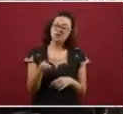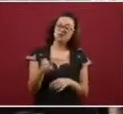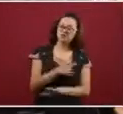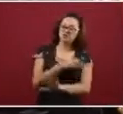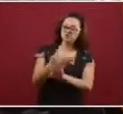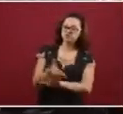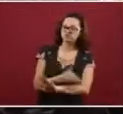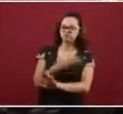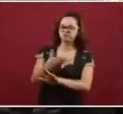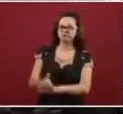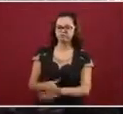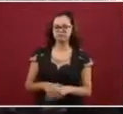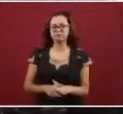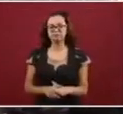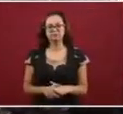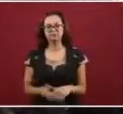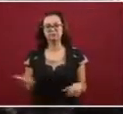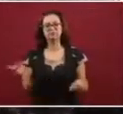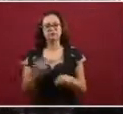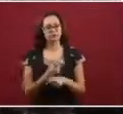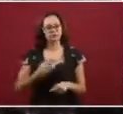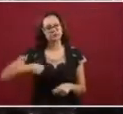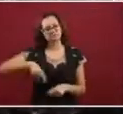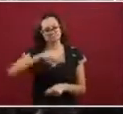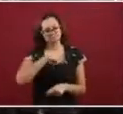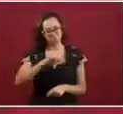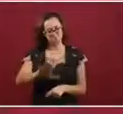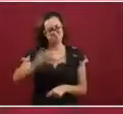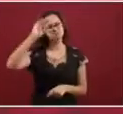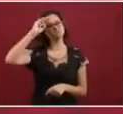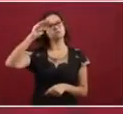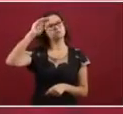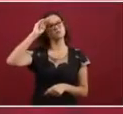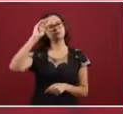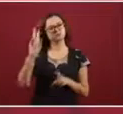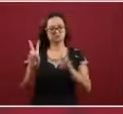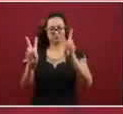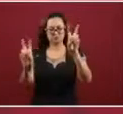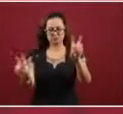A ver, vamos a analizar este asunto.